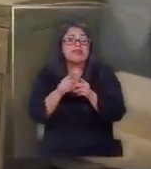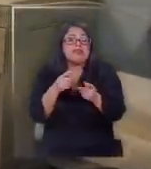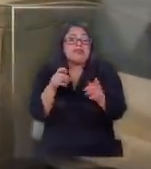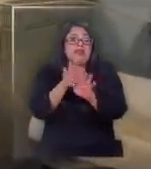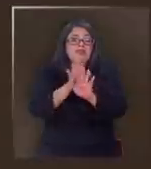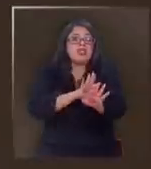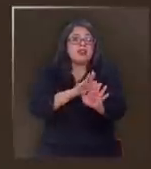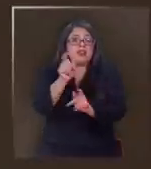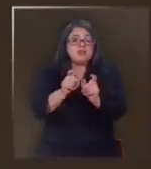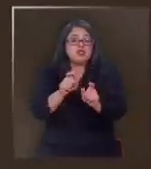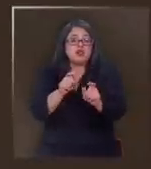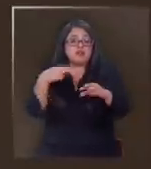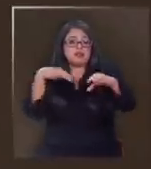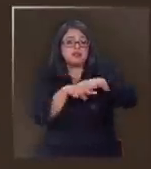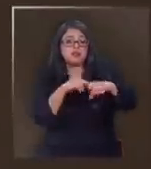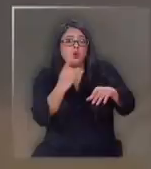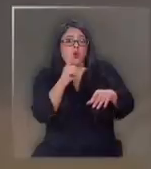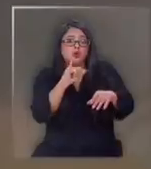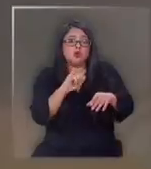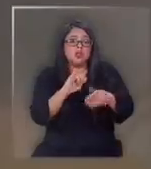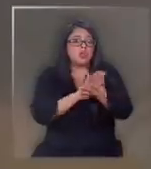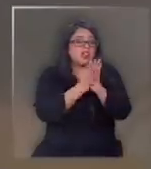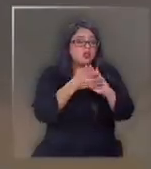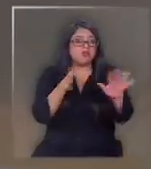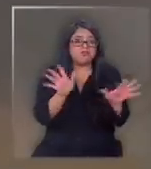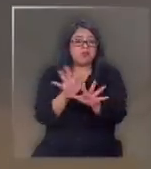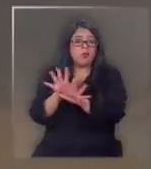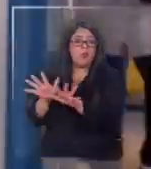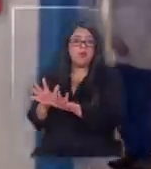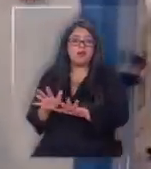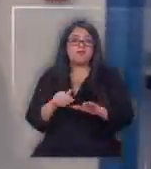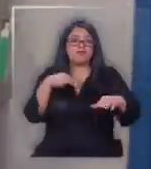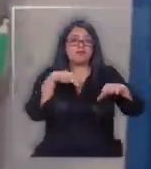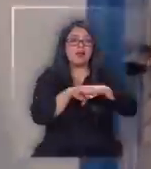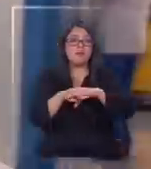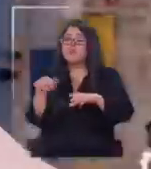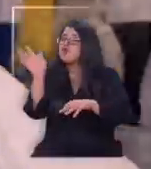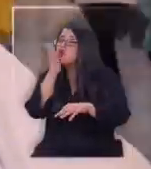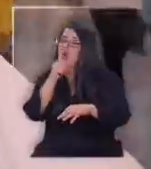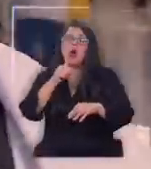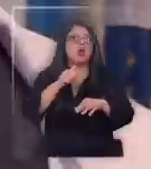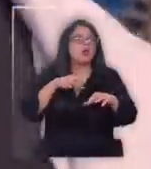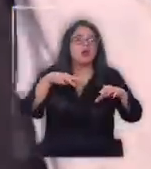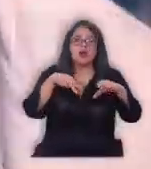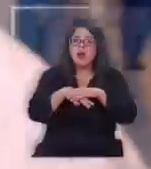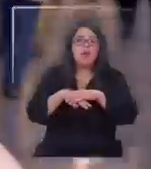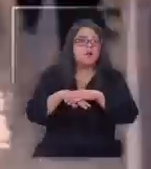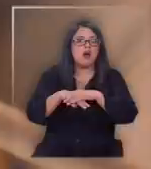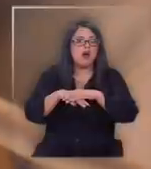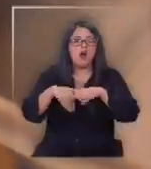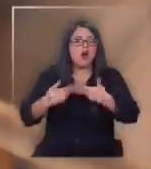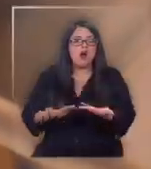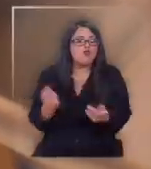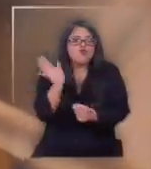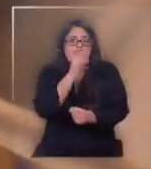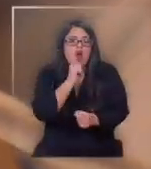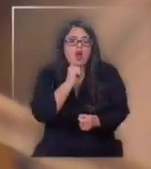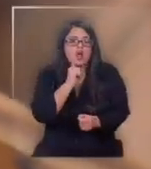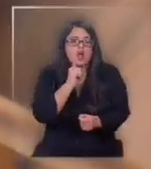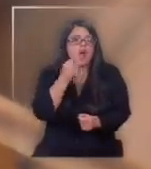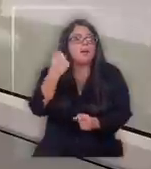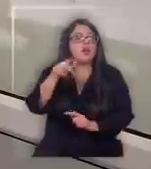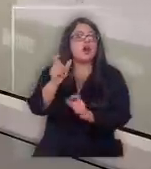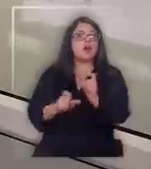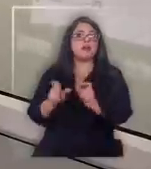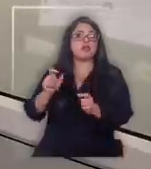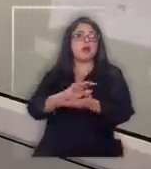en la UCI, donde todos los boxes están ocupados. No tenemos camas disponibles en este minuto, pero el